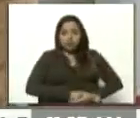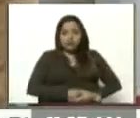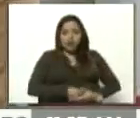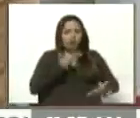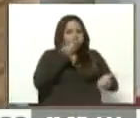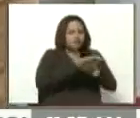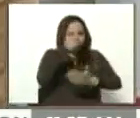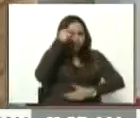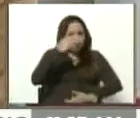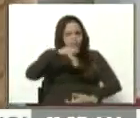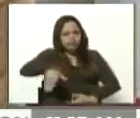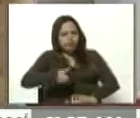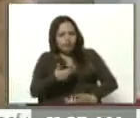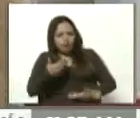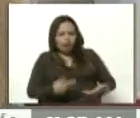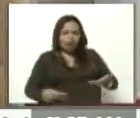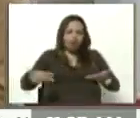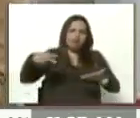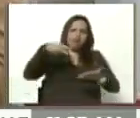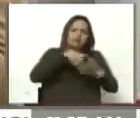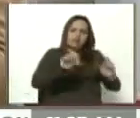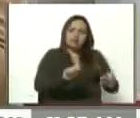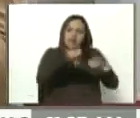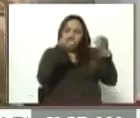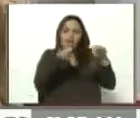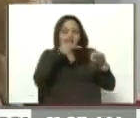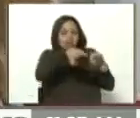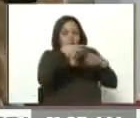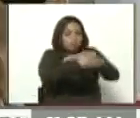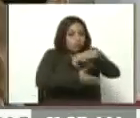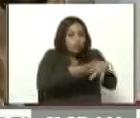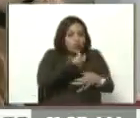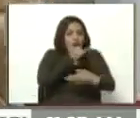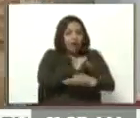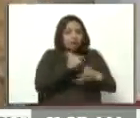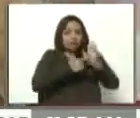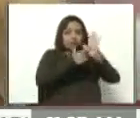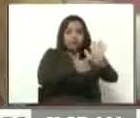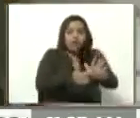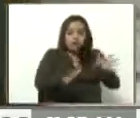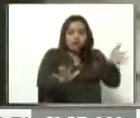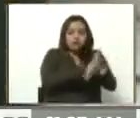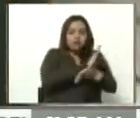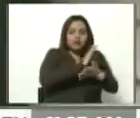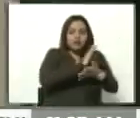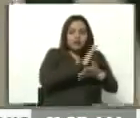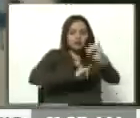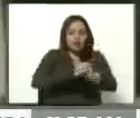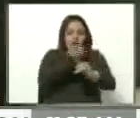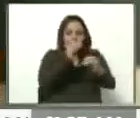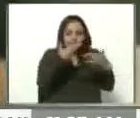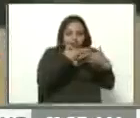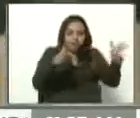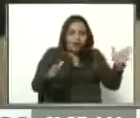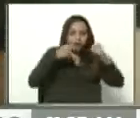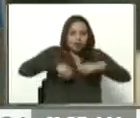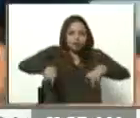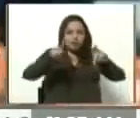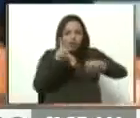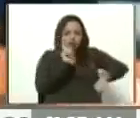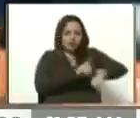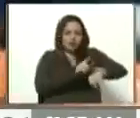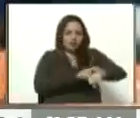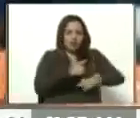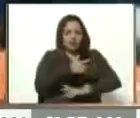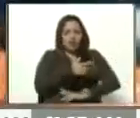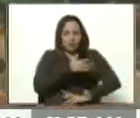afortunadamente hemos podido salir adelante y esta situación que se proyecta en el mercado internacional pues nos abre una ventana de tiempo